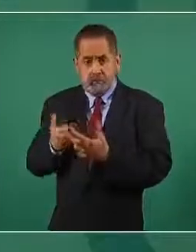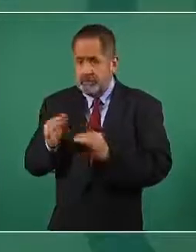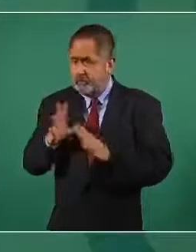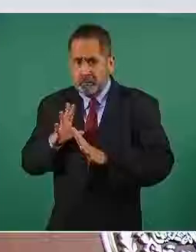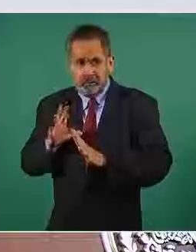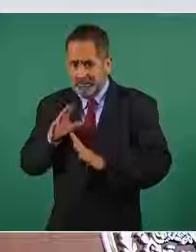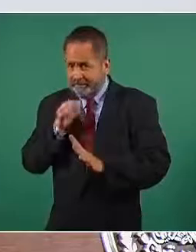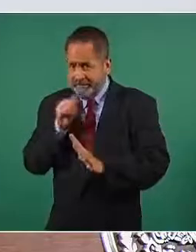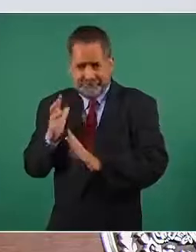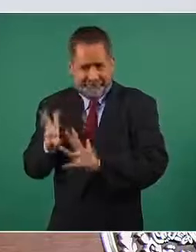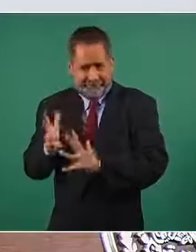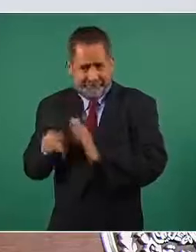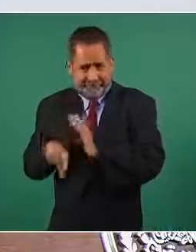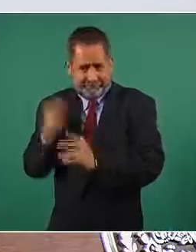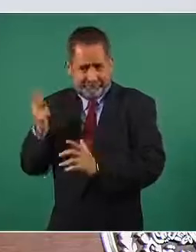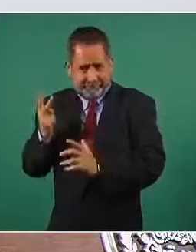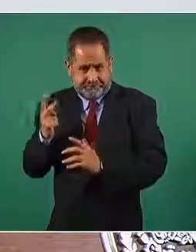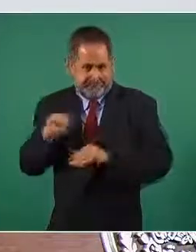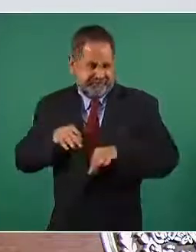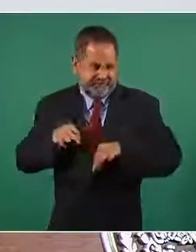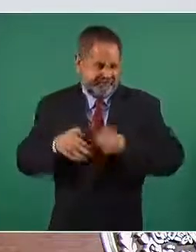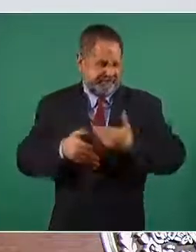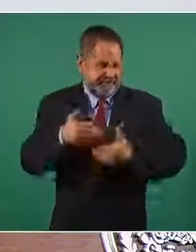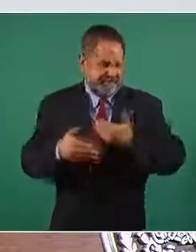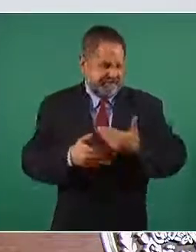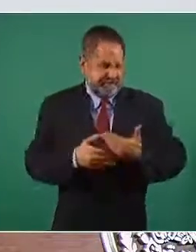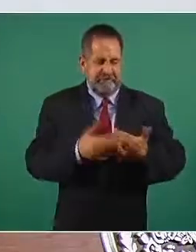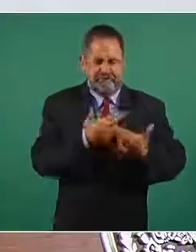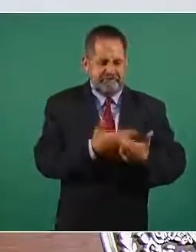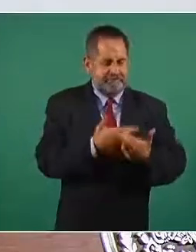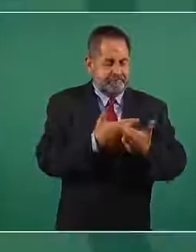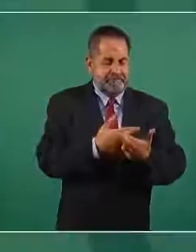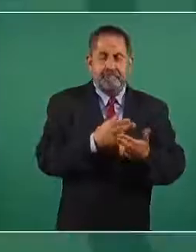Dice, con un manejo honrado